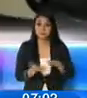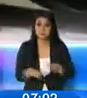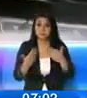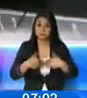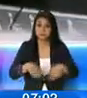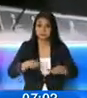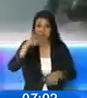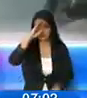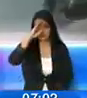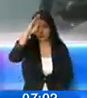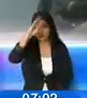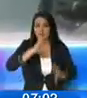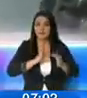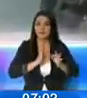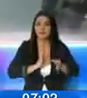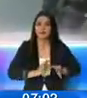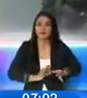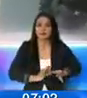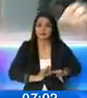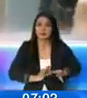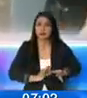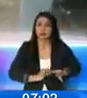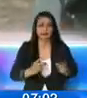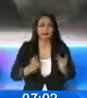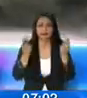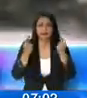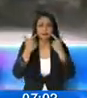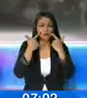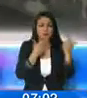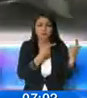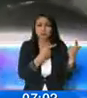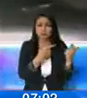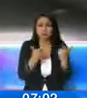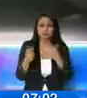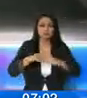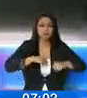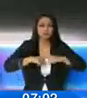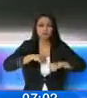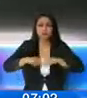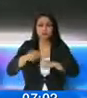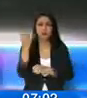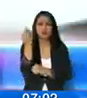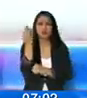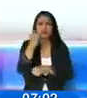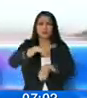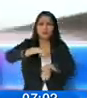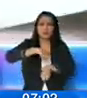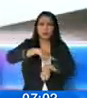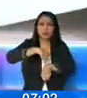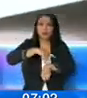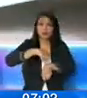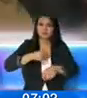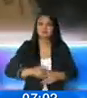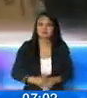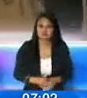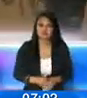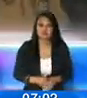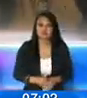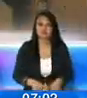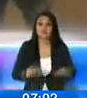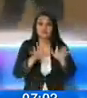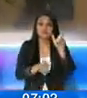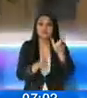del distrito Calderón montó un arduo operativo que duró alrededor de 14 horas. Este trabajo dejó